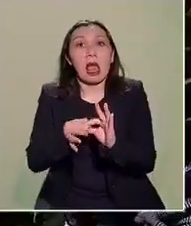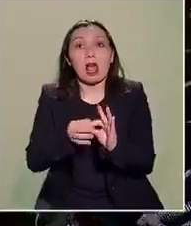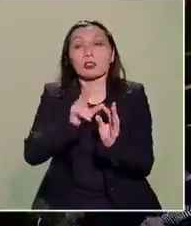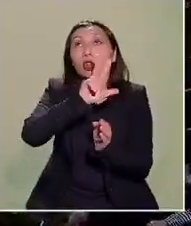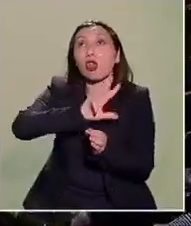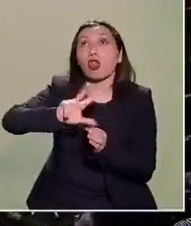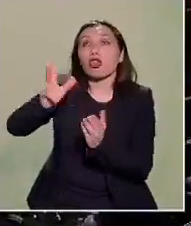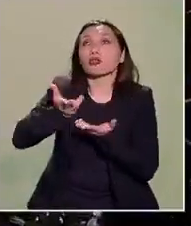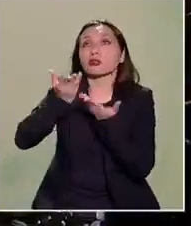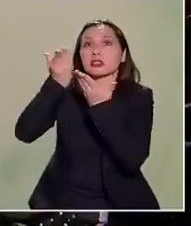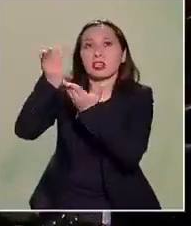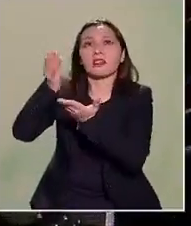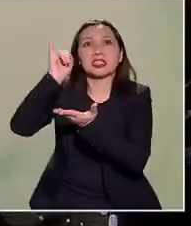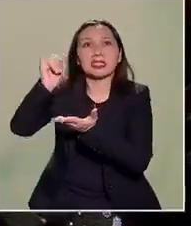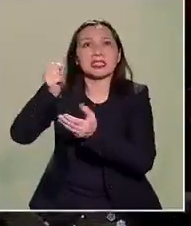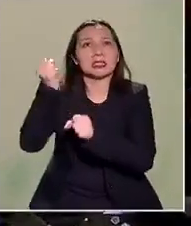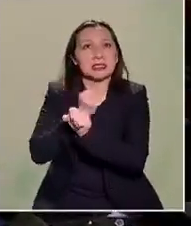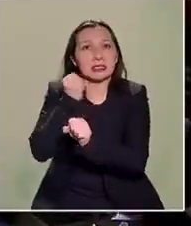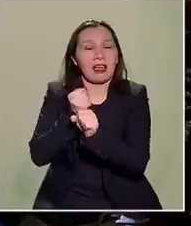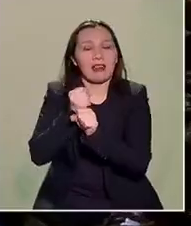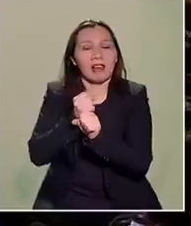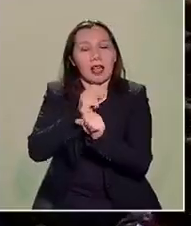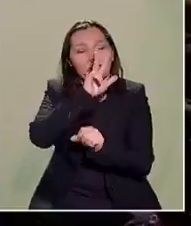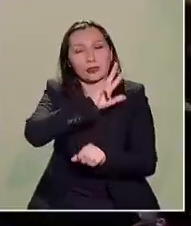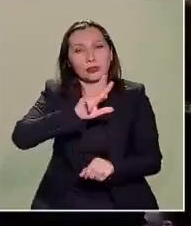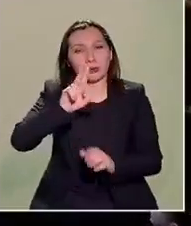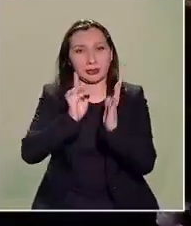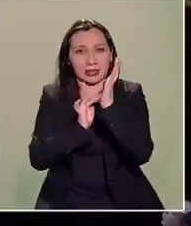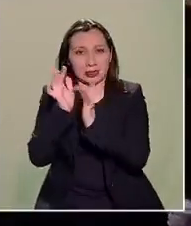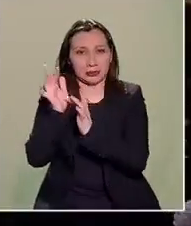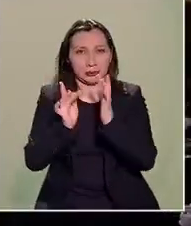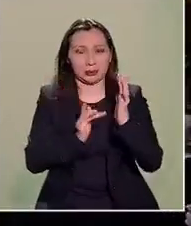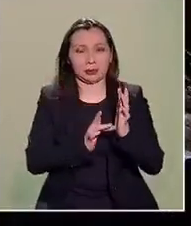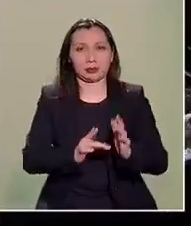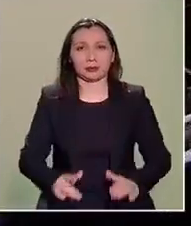de reyes y señor de señores jesucristo